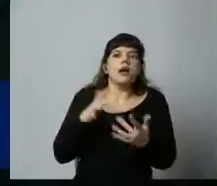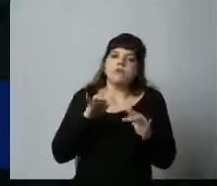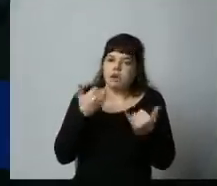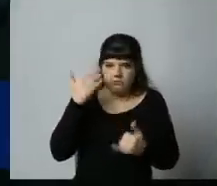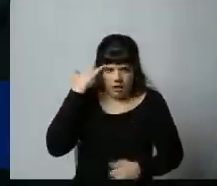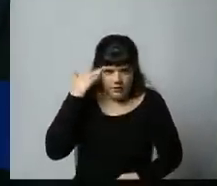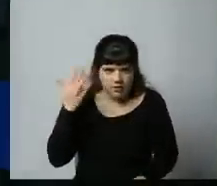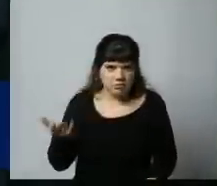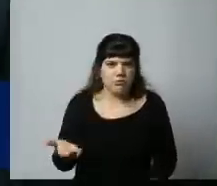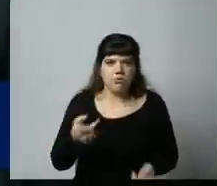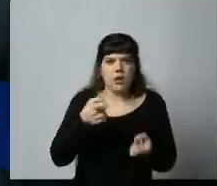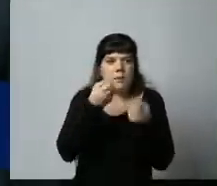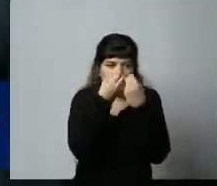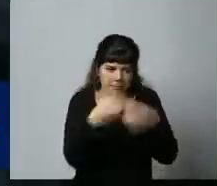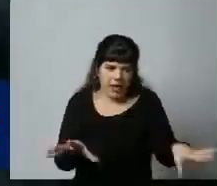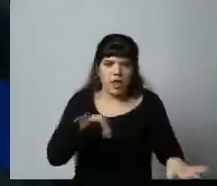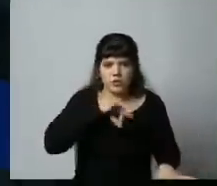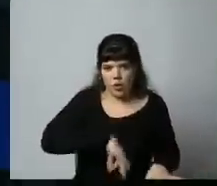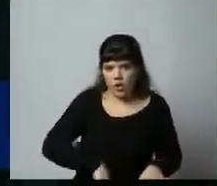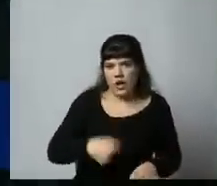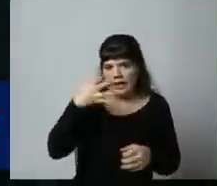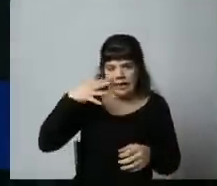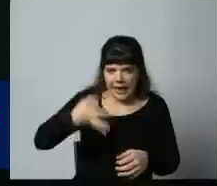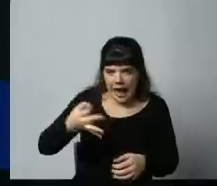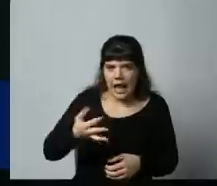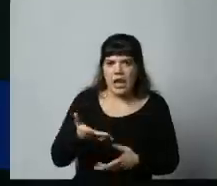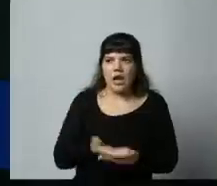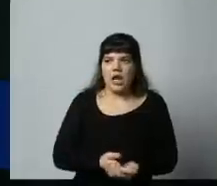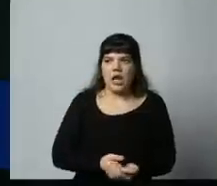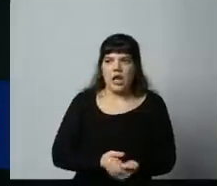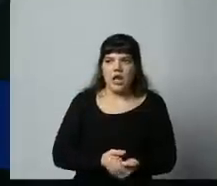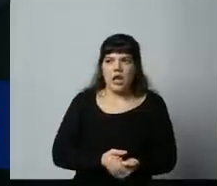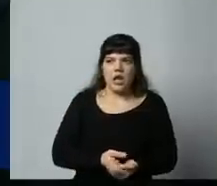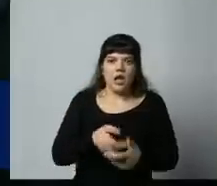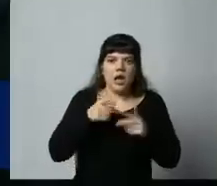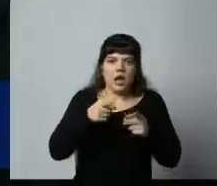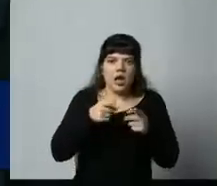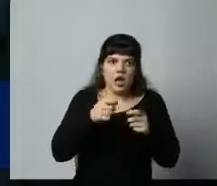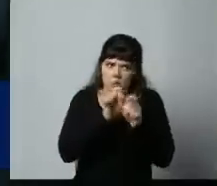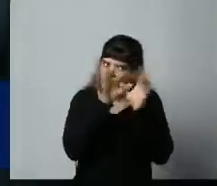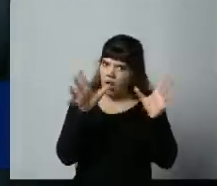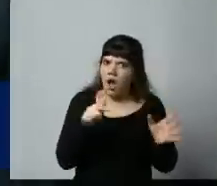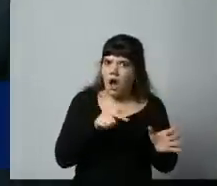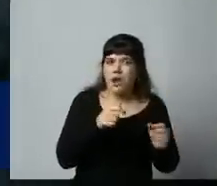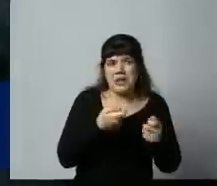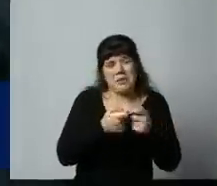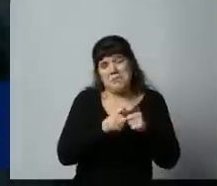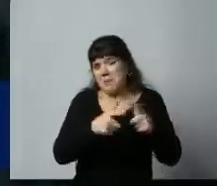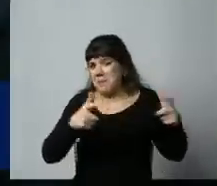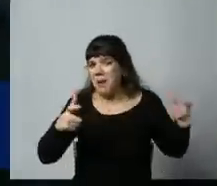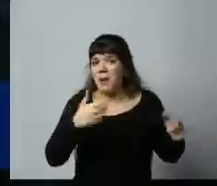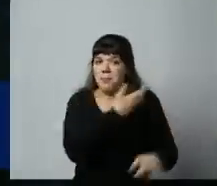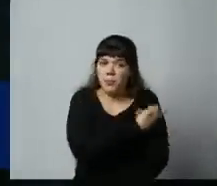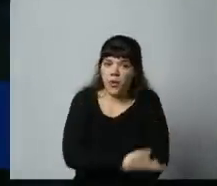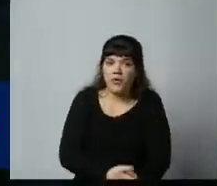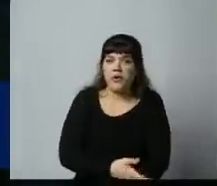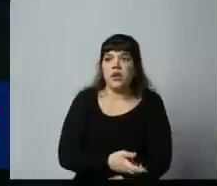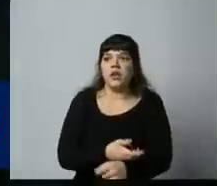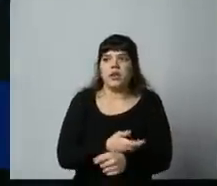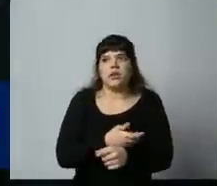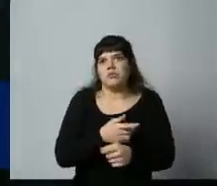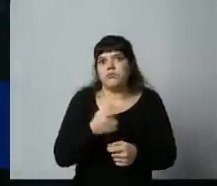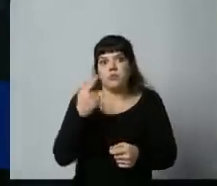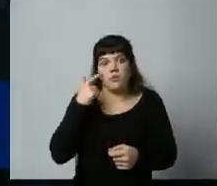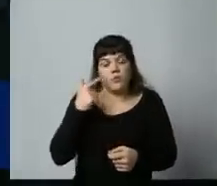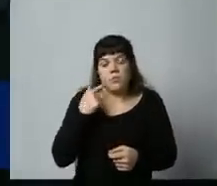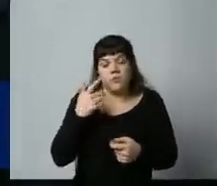sabemos pérdida de salario real es muy claro como sepan lo establece aumento de la pobreza a números que